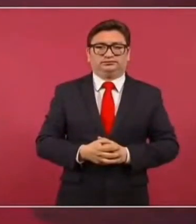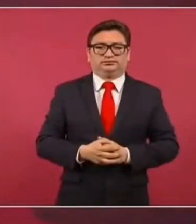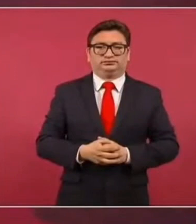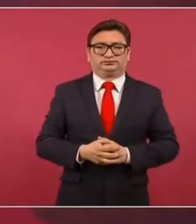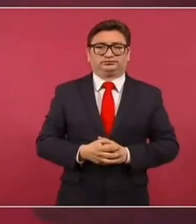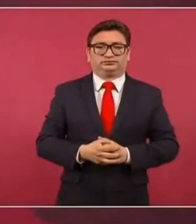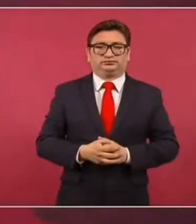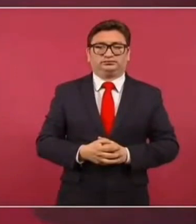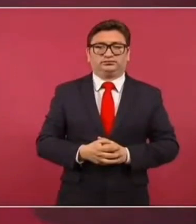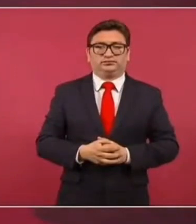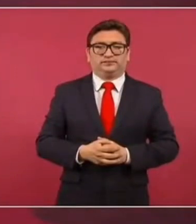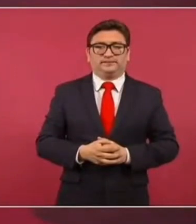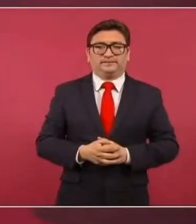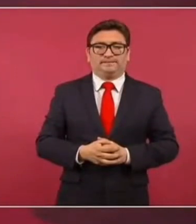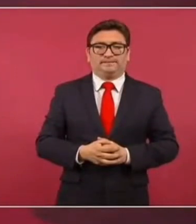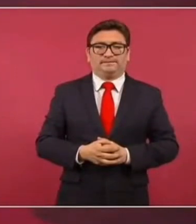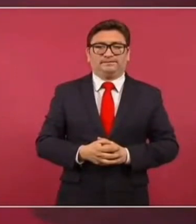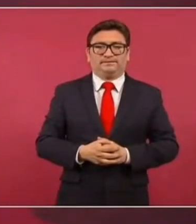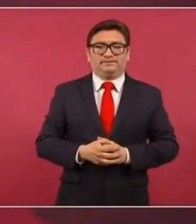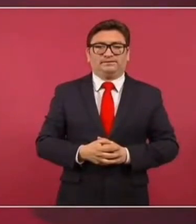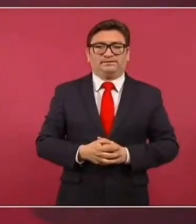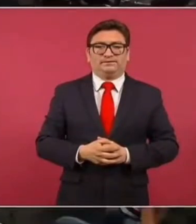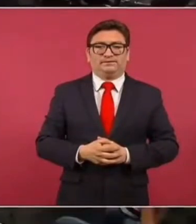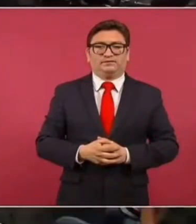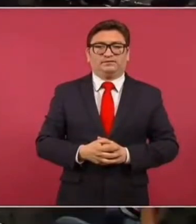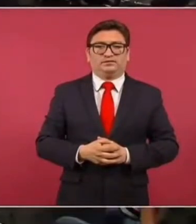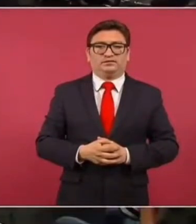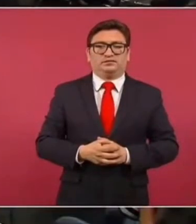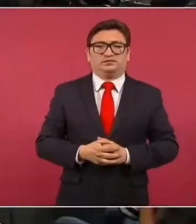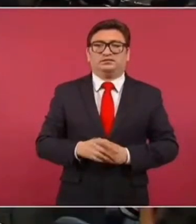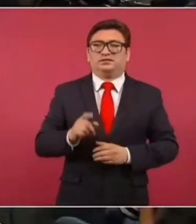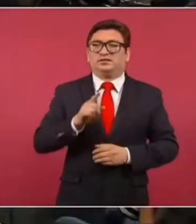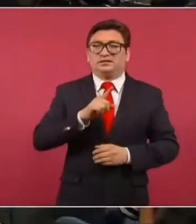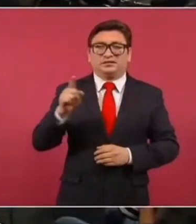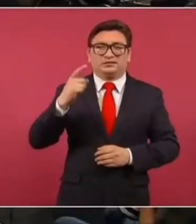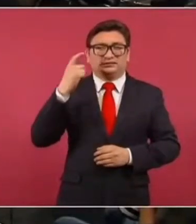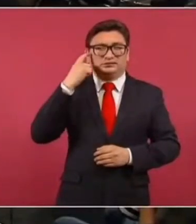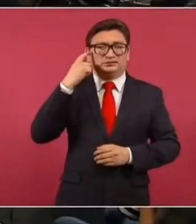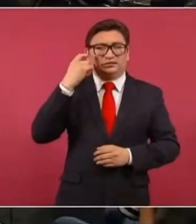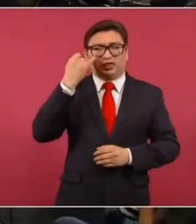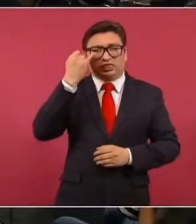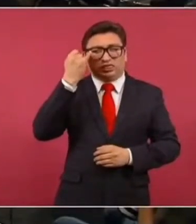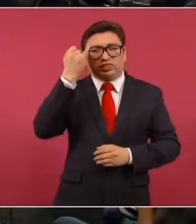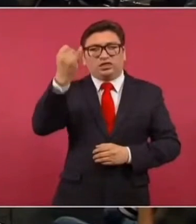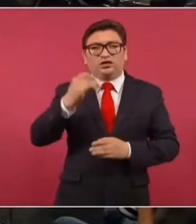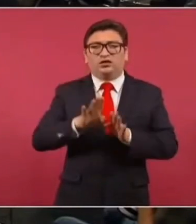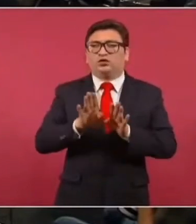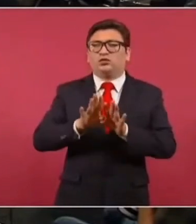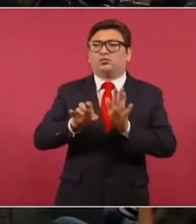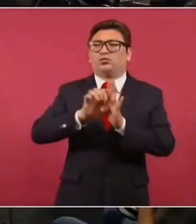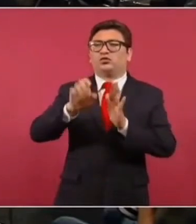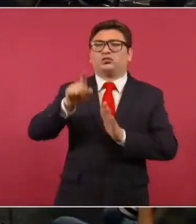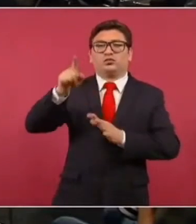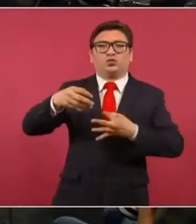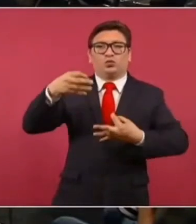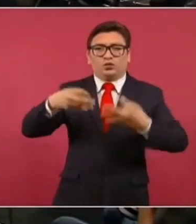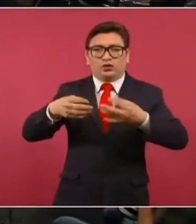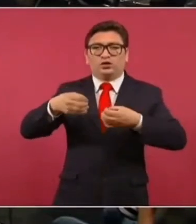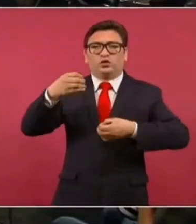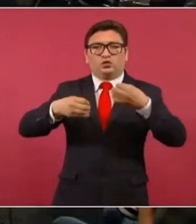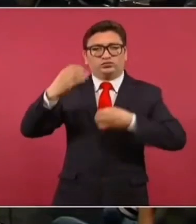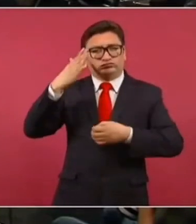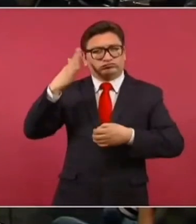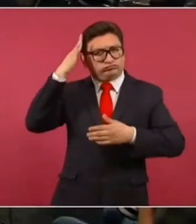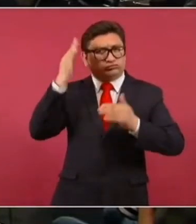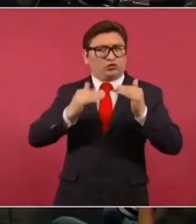¿Qué interpretación puede ser válida de un juez, de un magistrado, de un